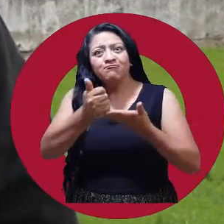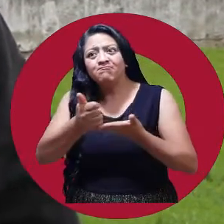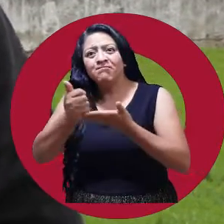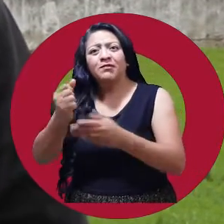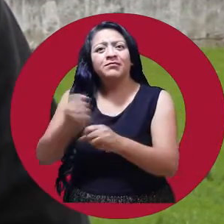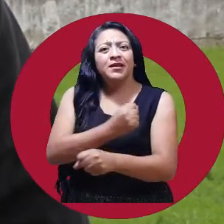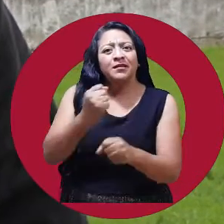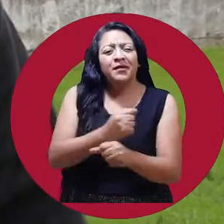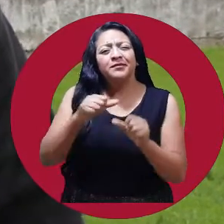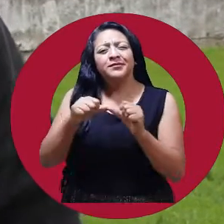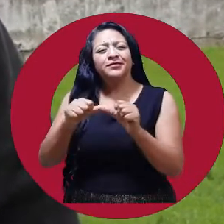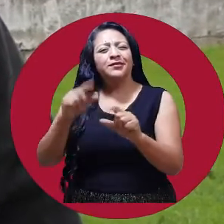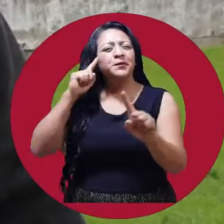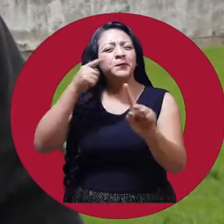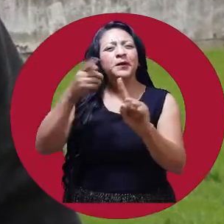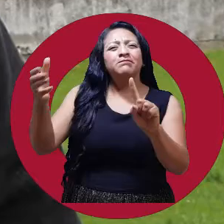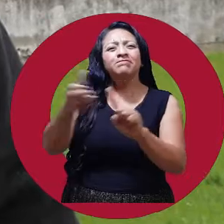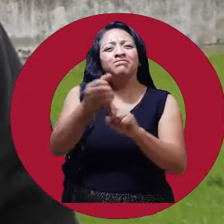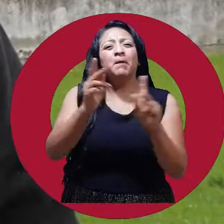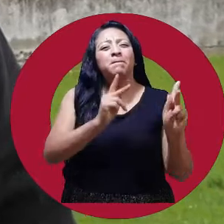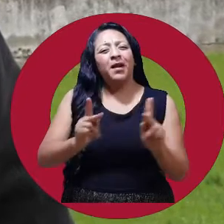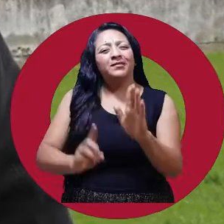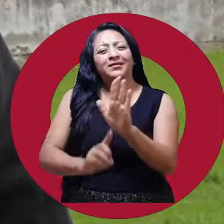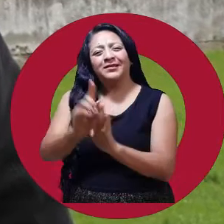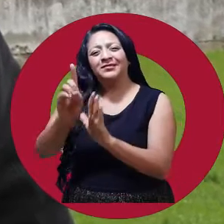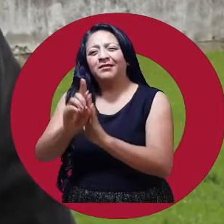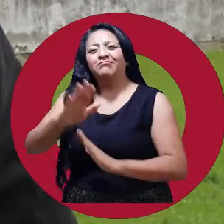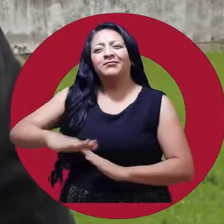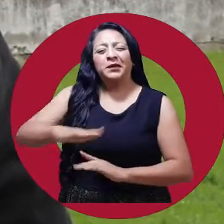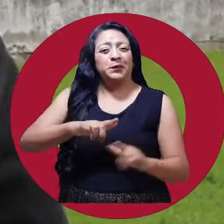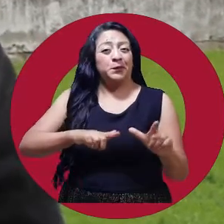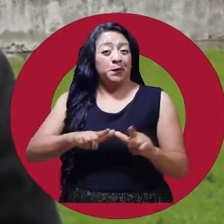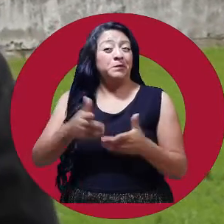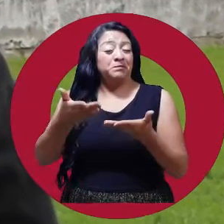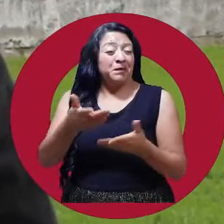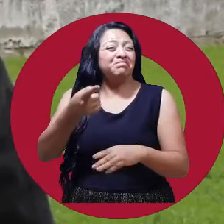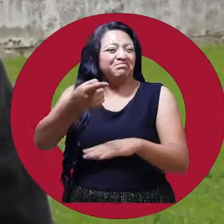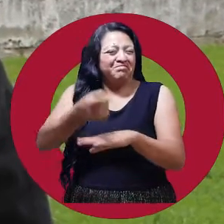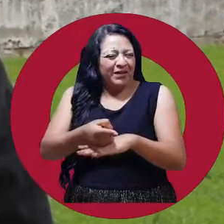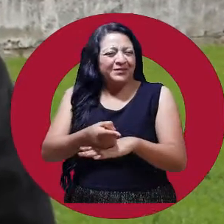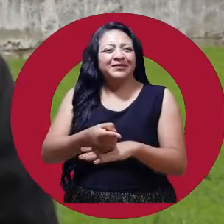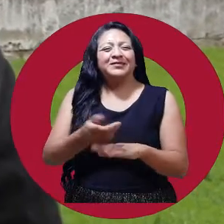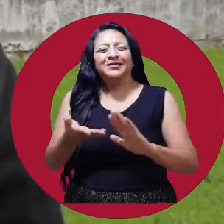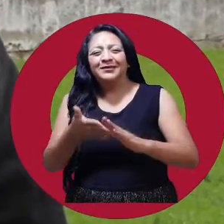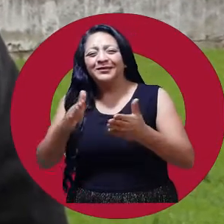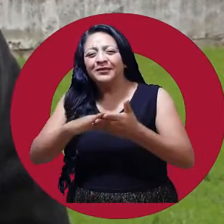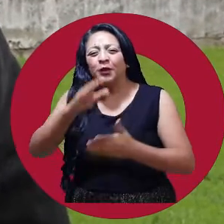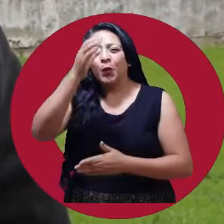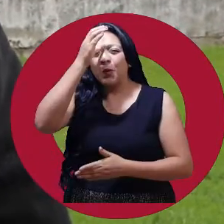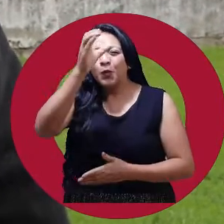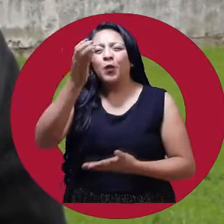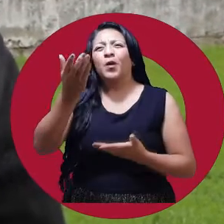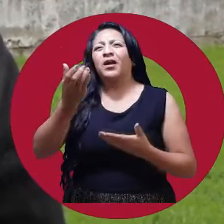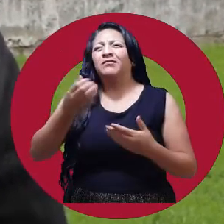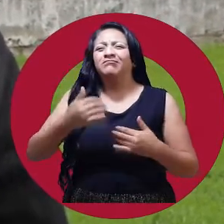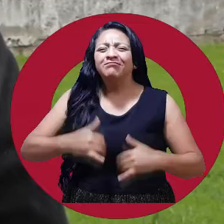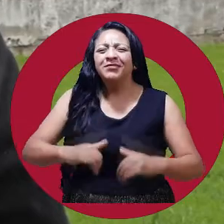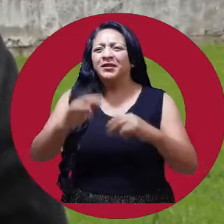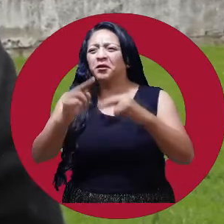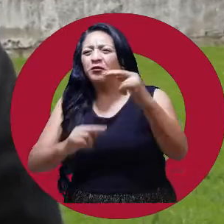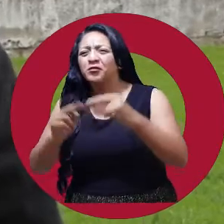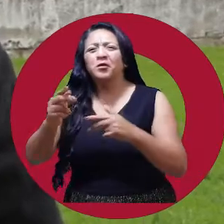trabajando todo lo que los objetivos del plan de desarrollo territorial mismo mandan, ¿no? Que desde las comunidades se puedan seguir